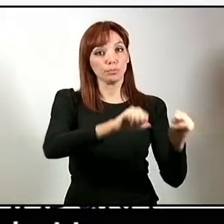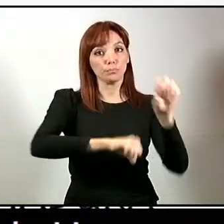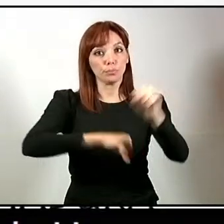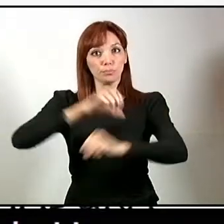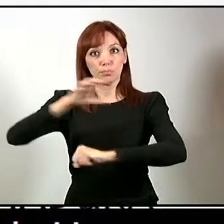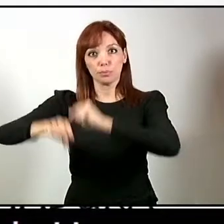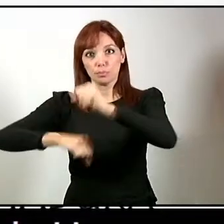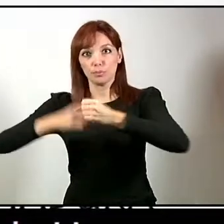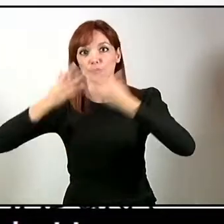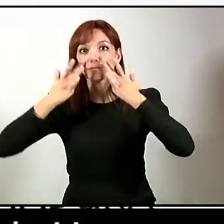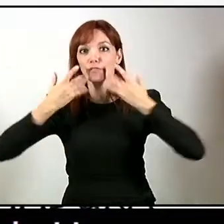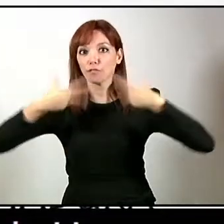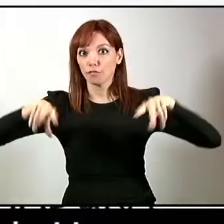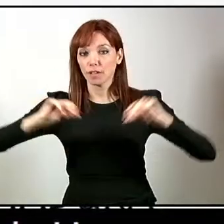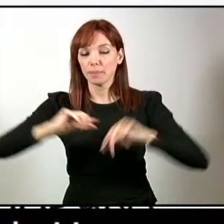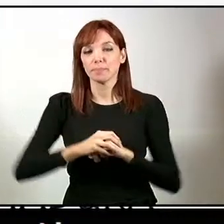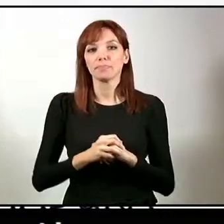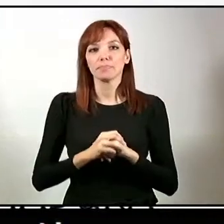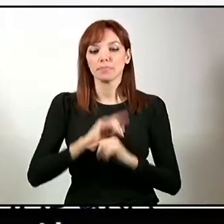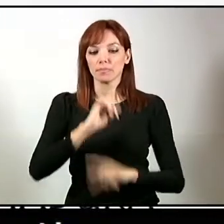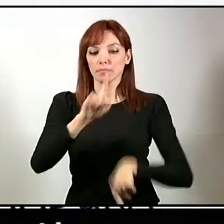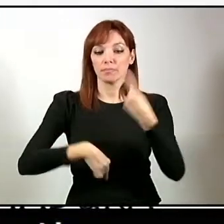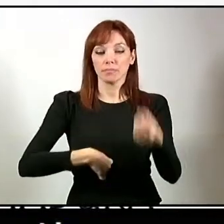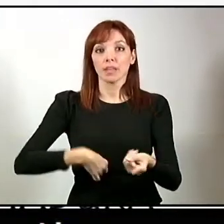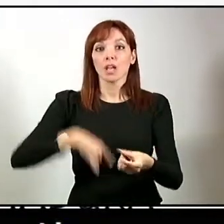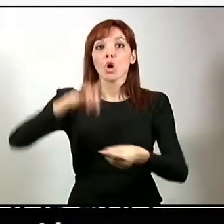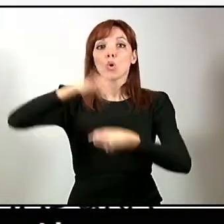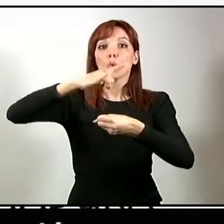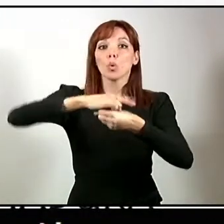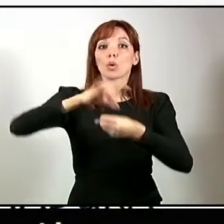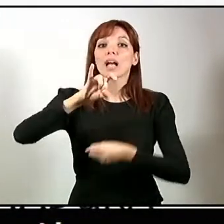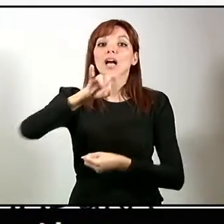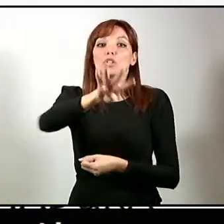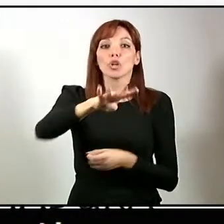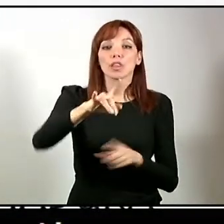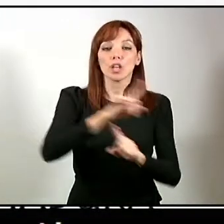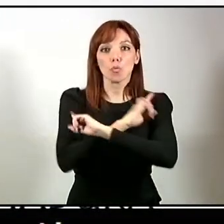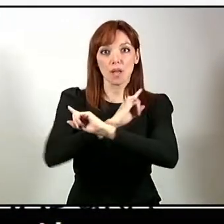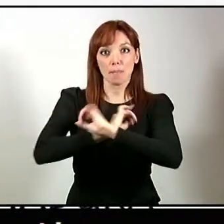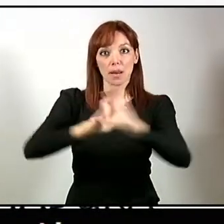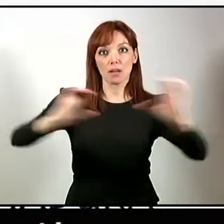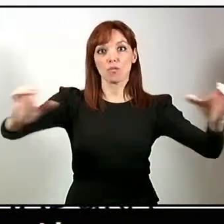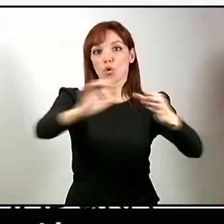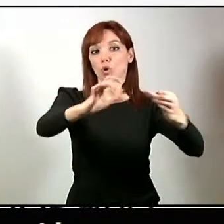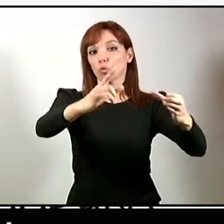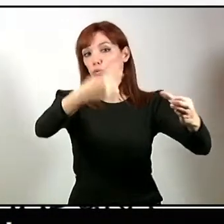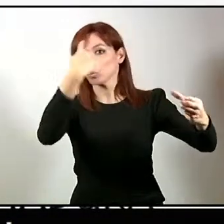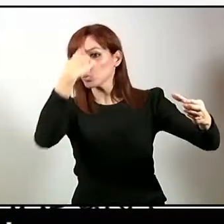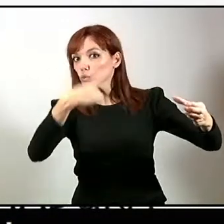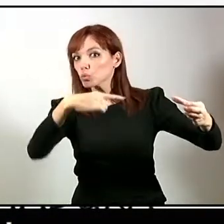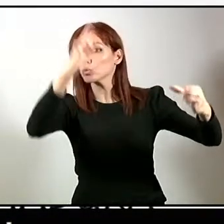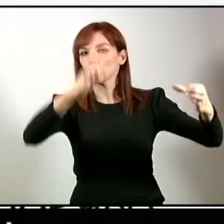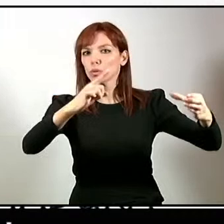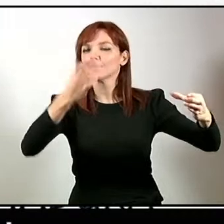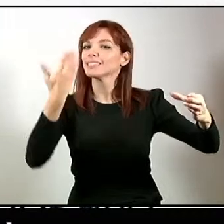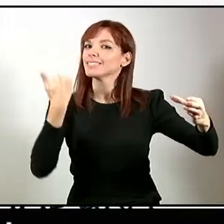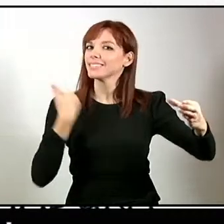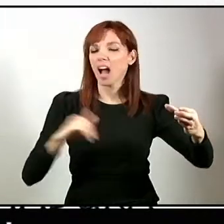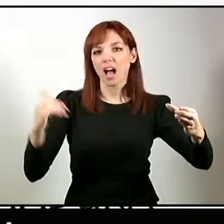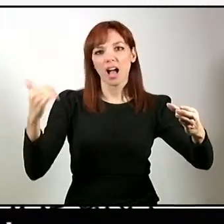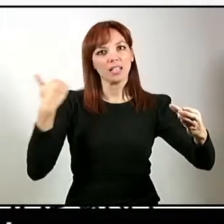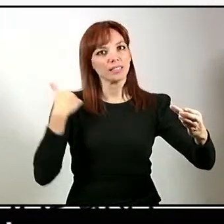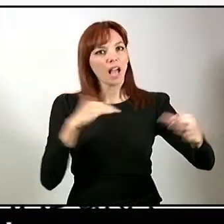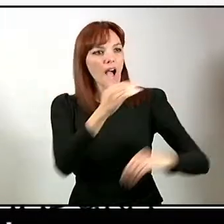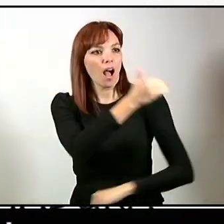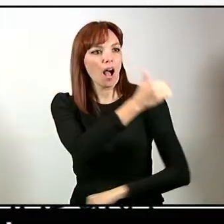tiene asamblea el próximo lunes 14 de noviembre, tienen que ya empezar a poner individualmente sus